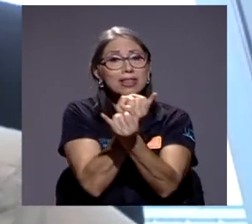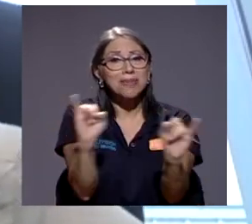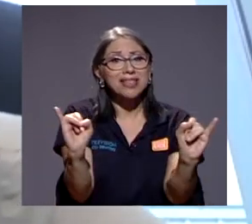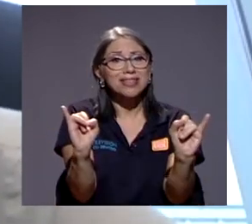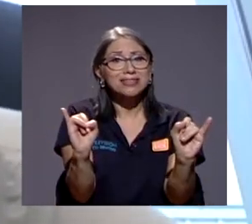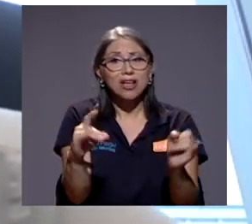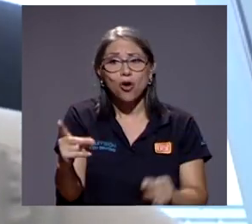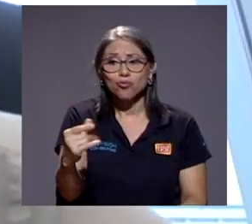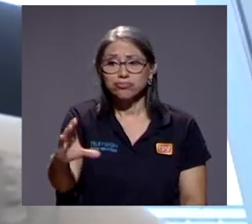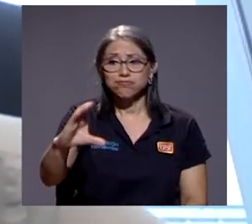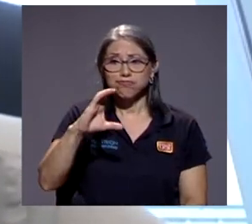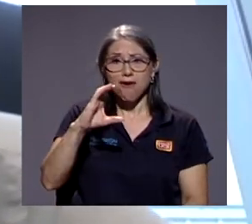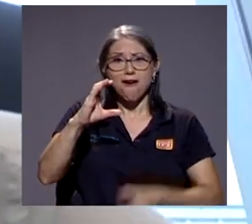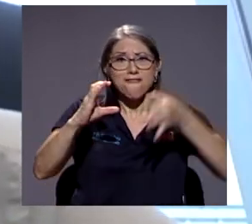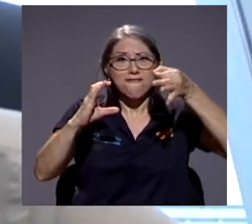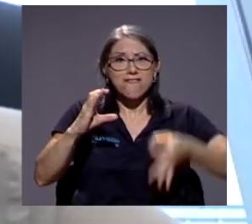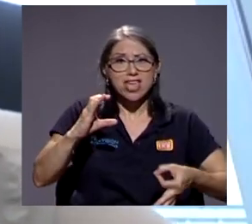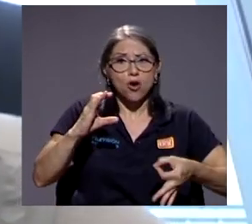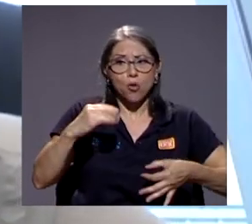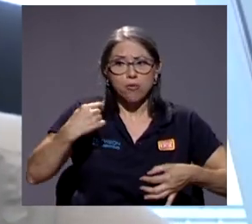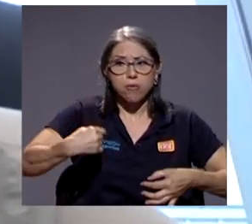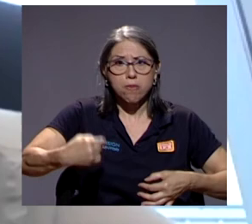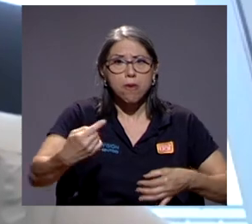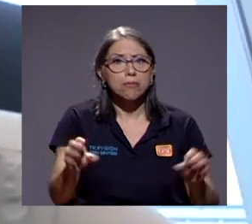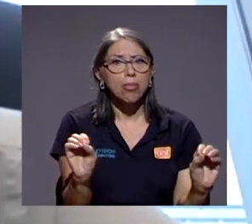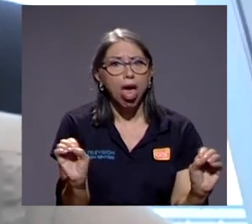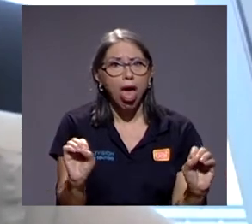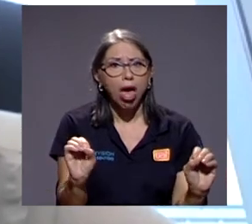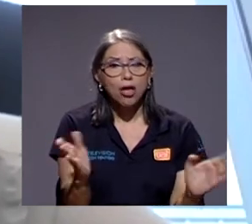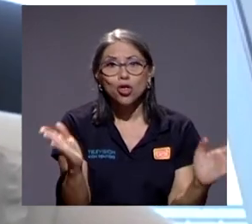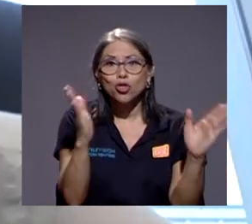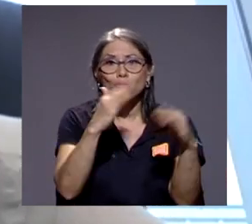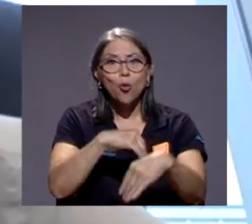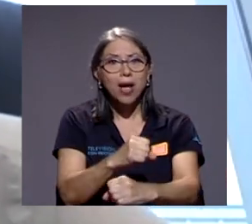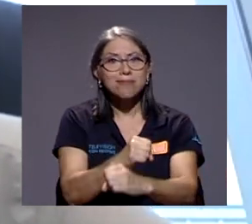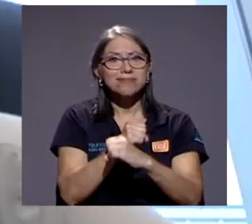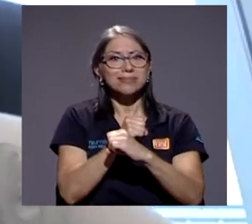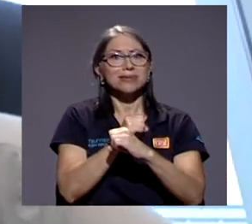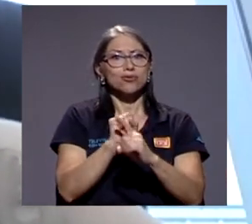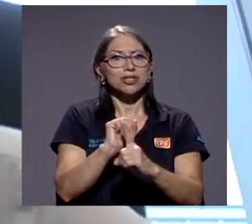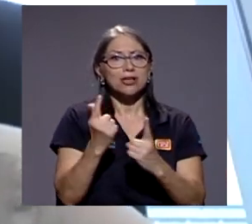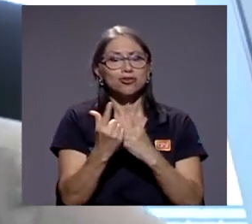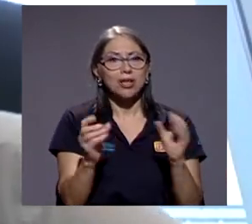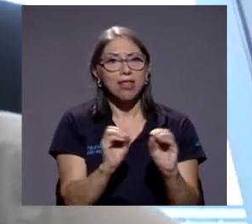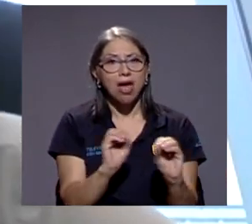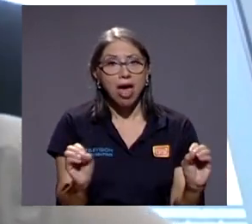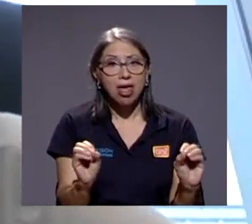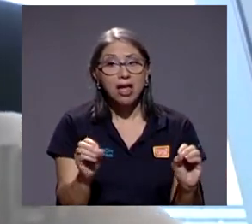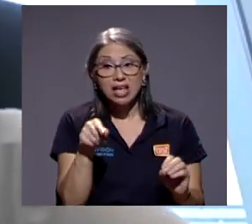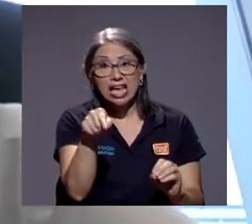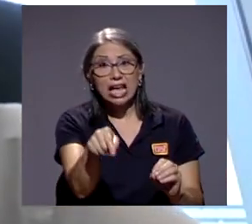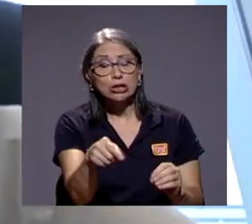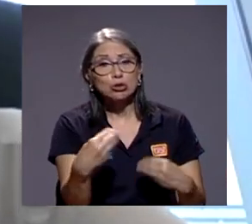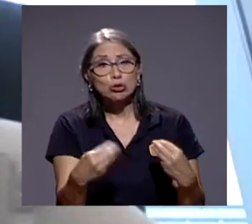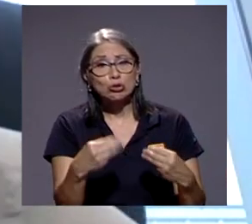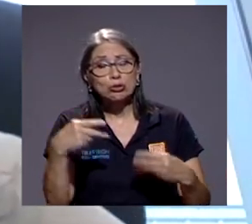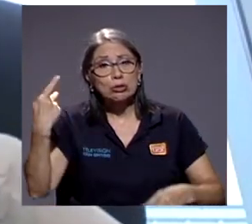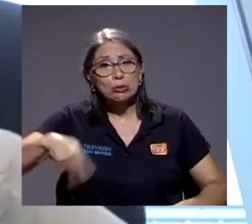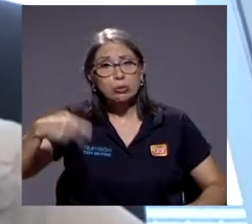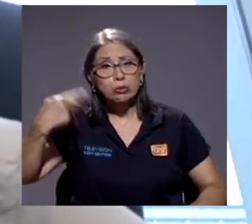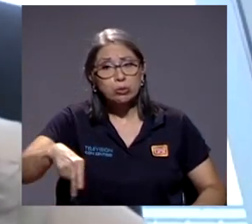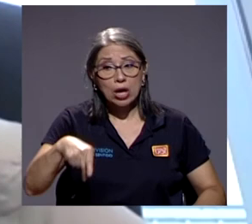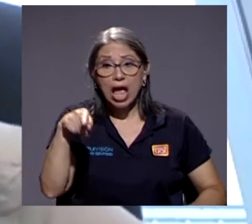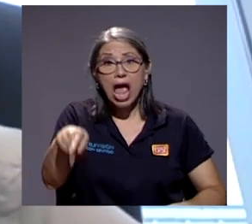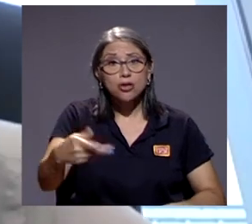fijo no tienen acceso a la seguridad social y eso los pone en mayor vulnerabilidad entonces con personas que ya estaban en vulnerabilidad